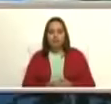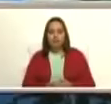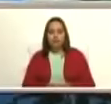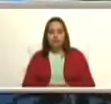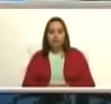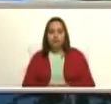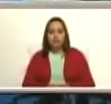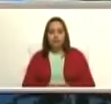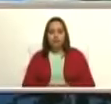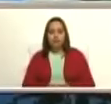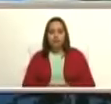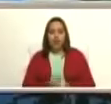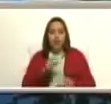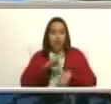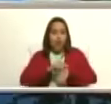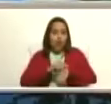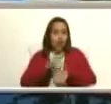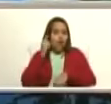Vine llegando del Zulia.